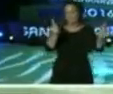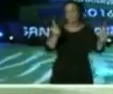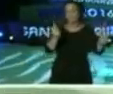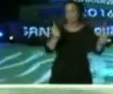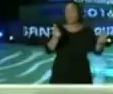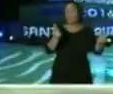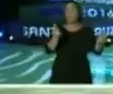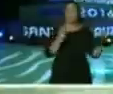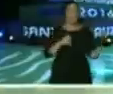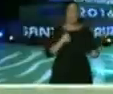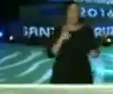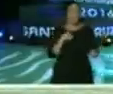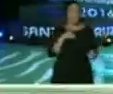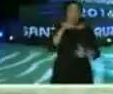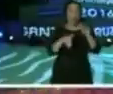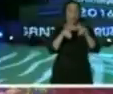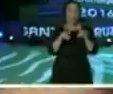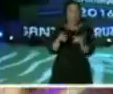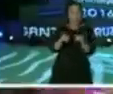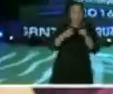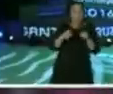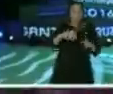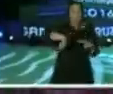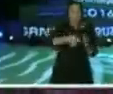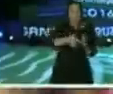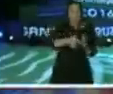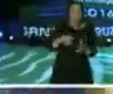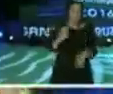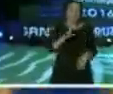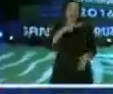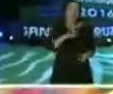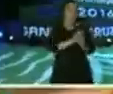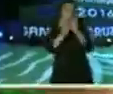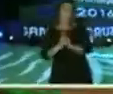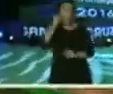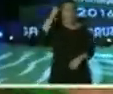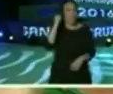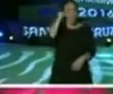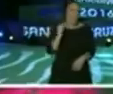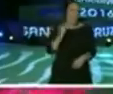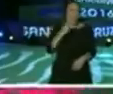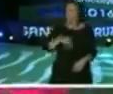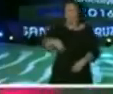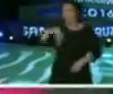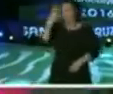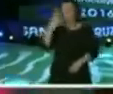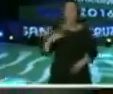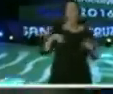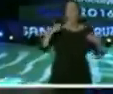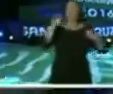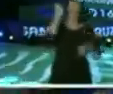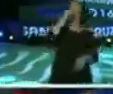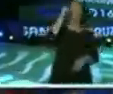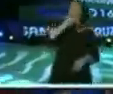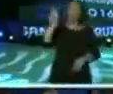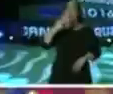compra votos por una paella, un buen bacalao fue su plato estrella, disfruten del vino y del